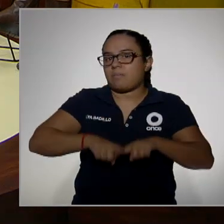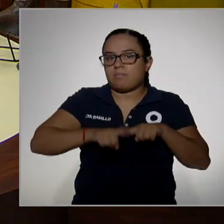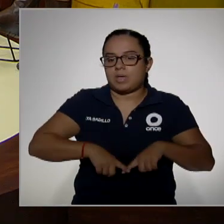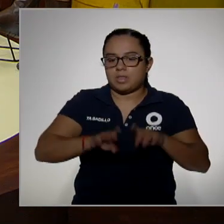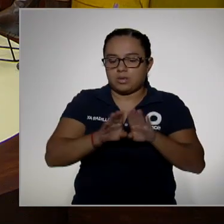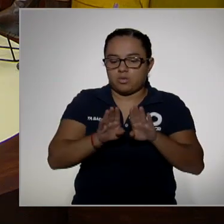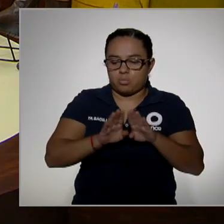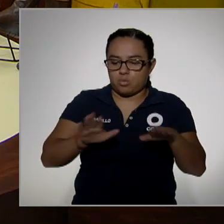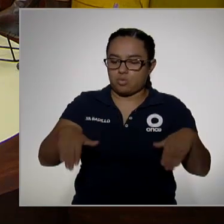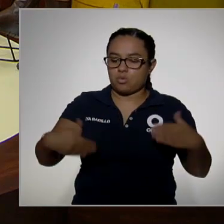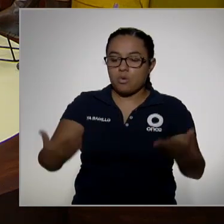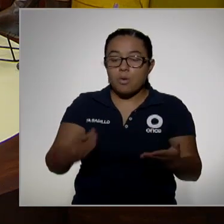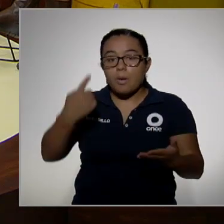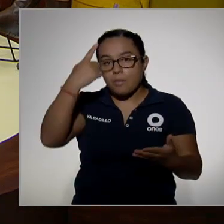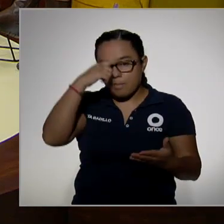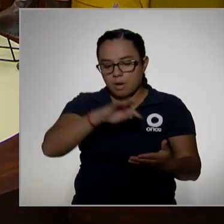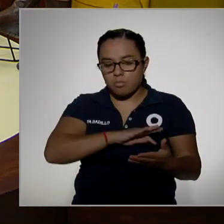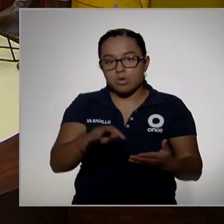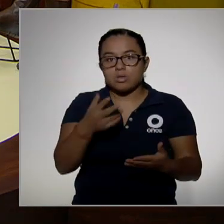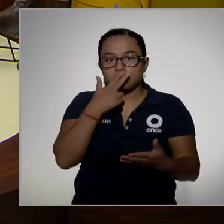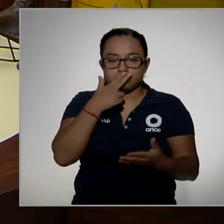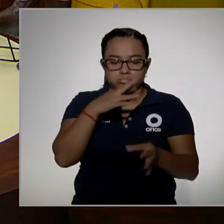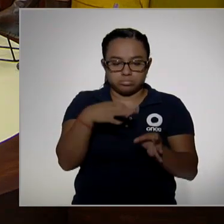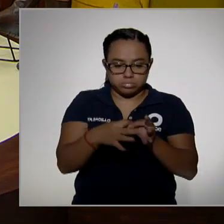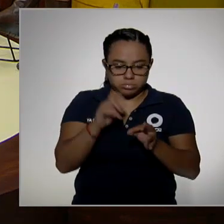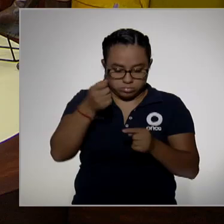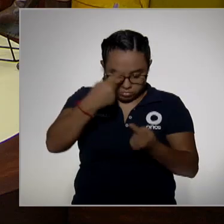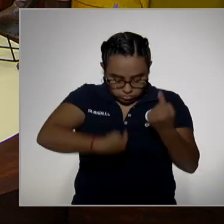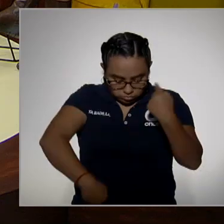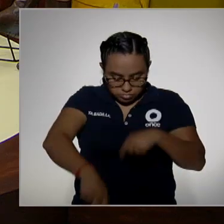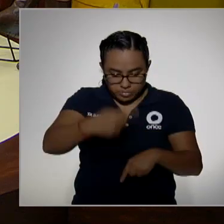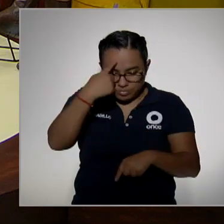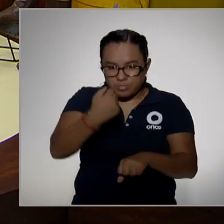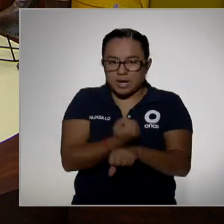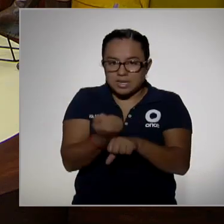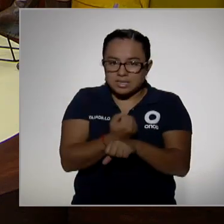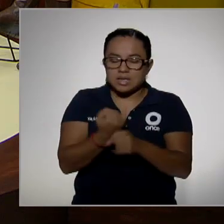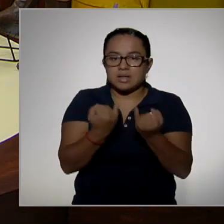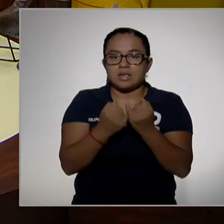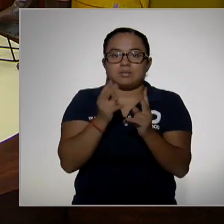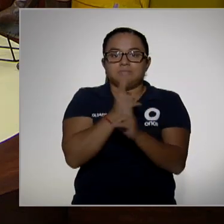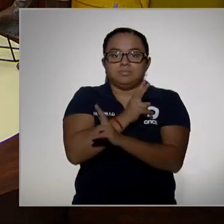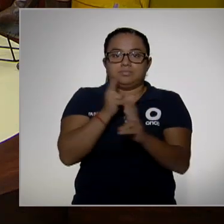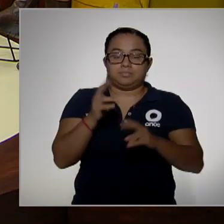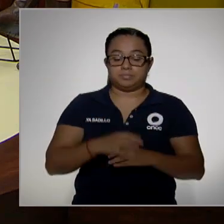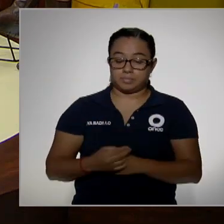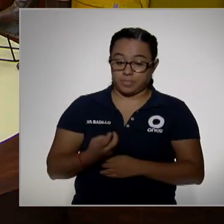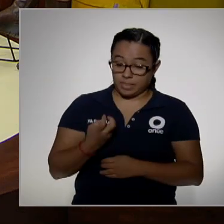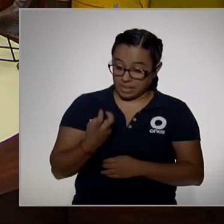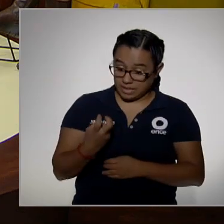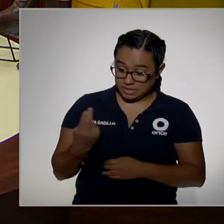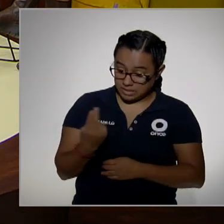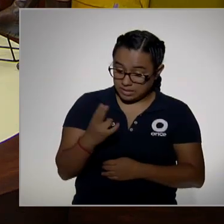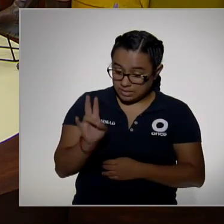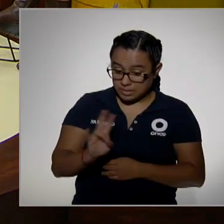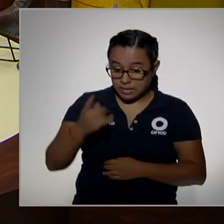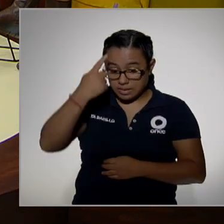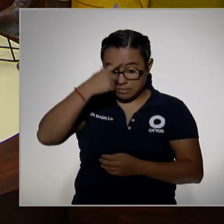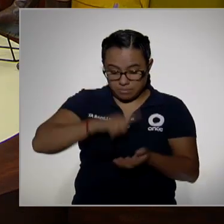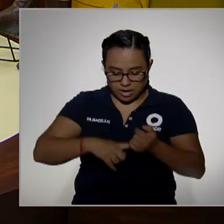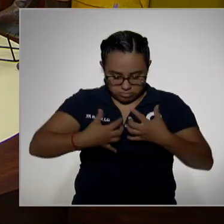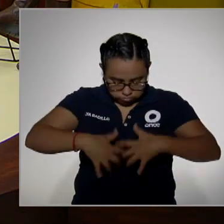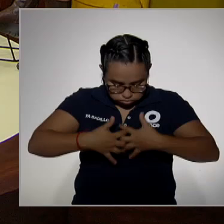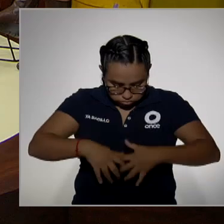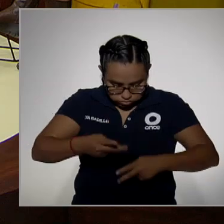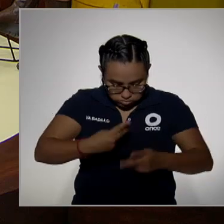externos para poder cumplir su función de transporte de oxígeno entonces necesitamos tener estos nutrientes para que la fábrica produzca